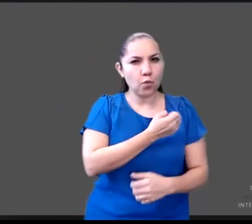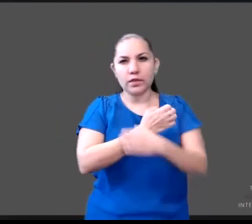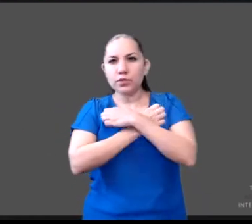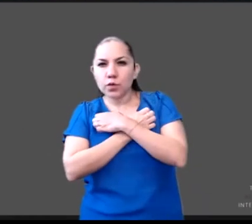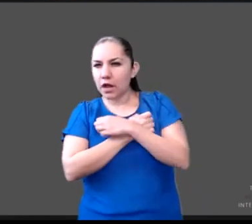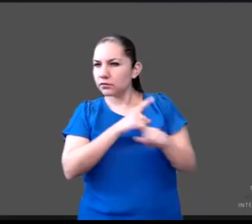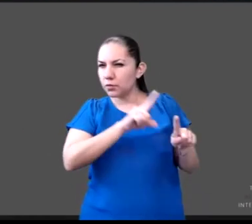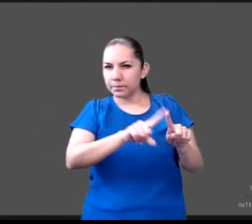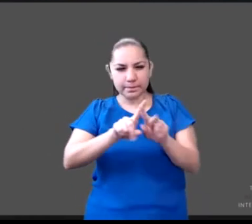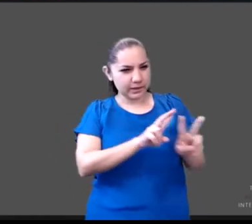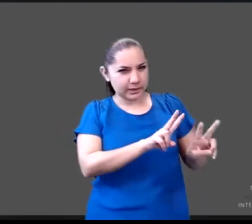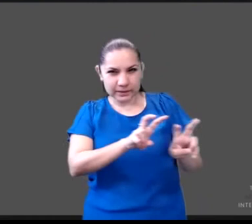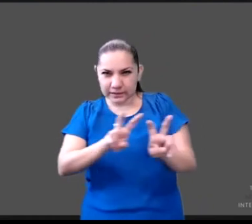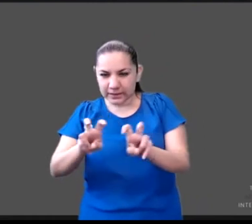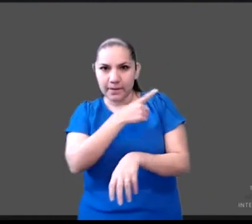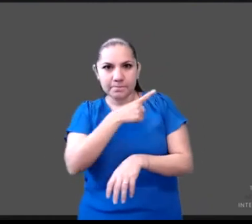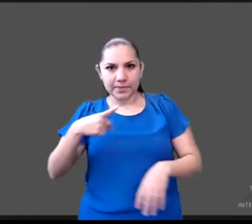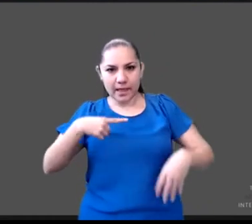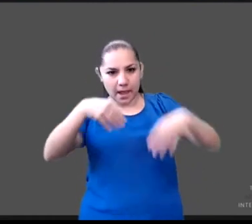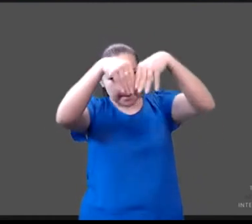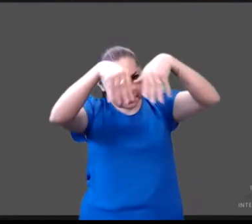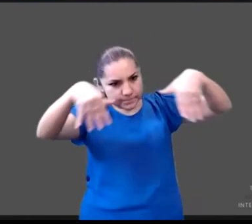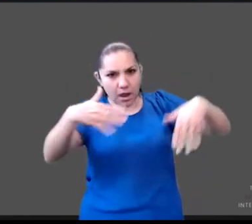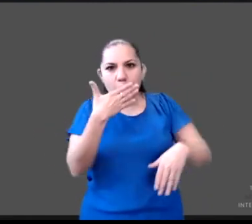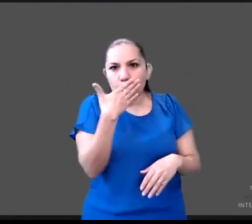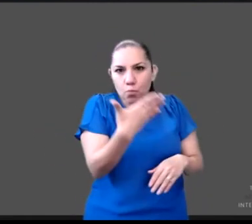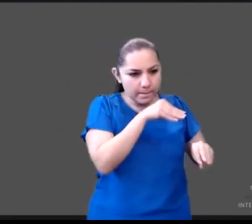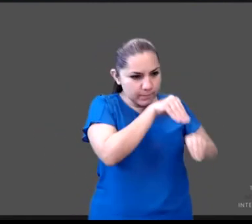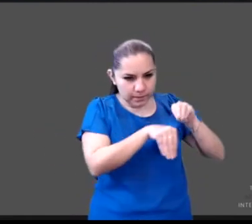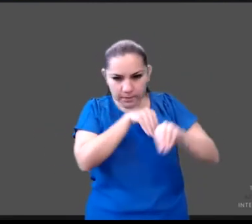digamos, estructuralmente mejor integrada, ¿no?